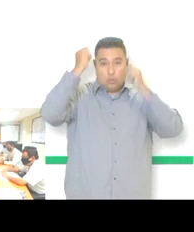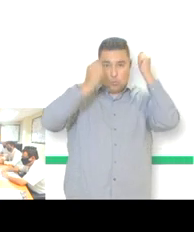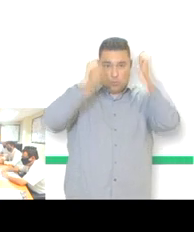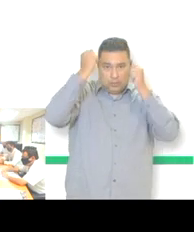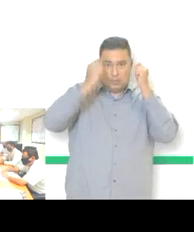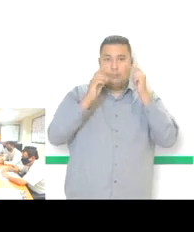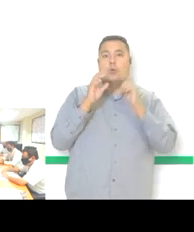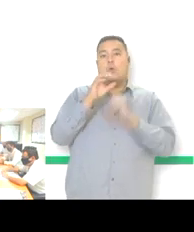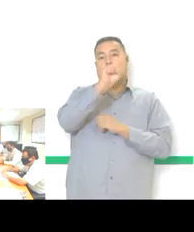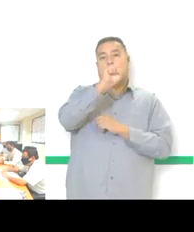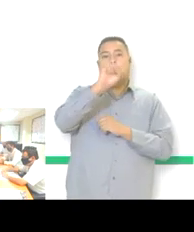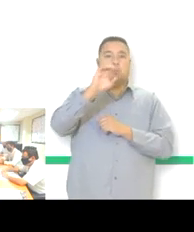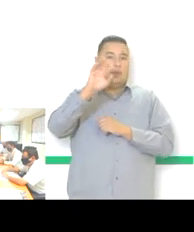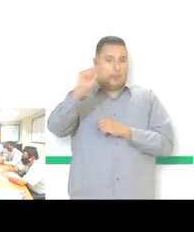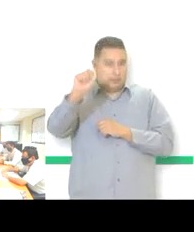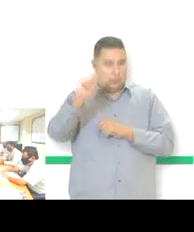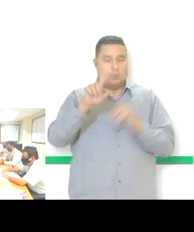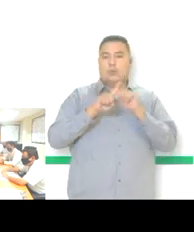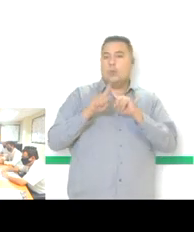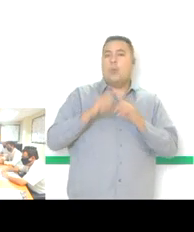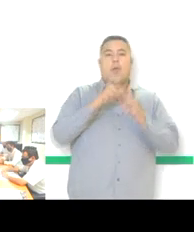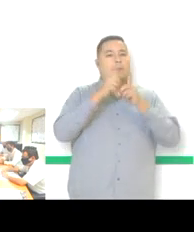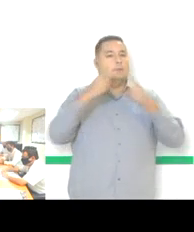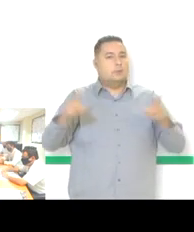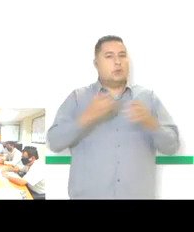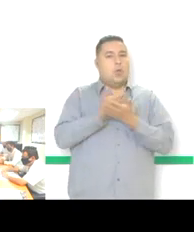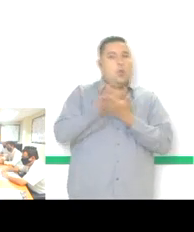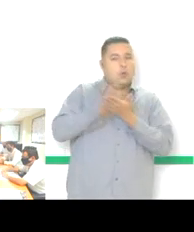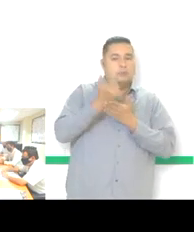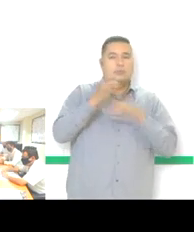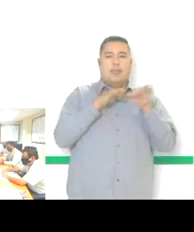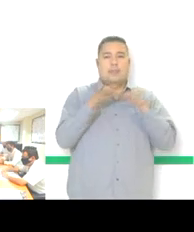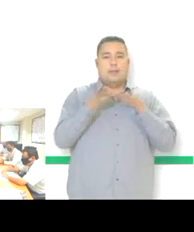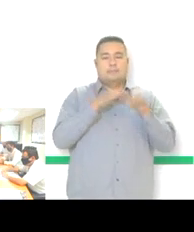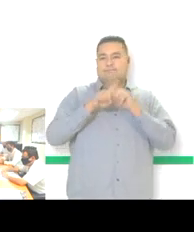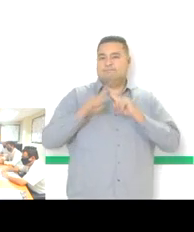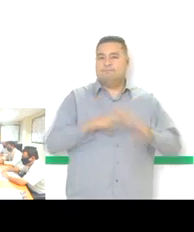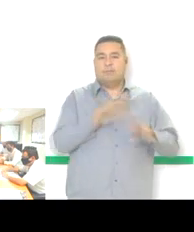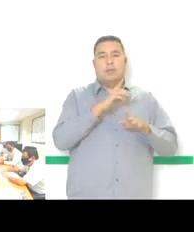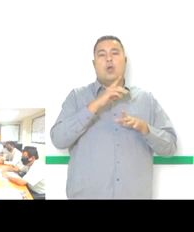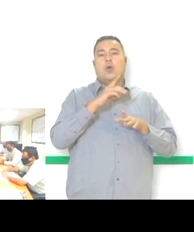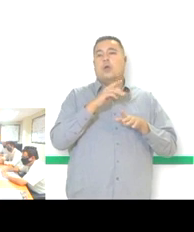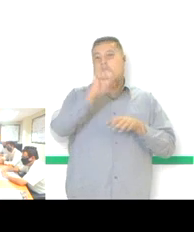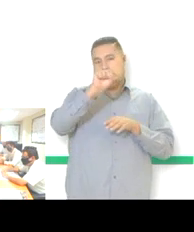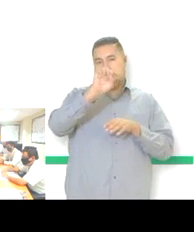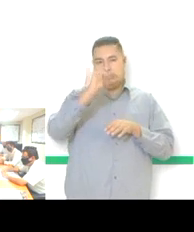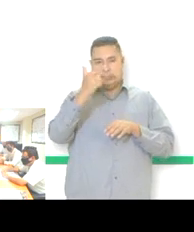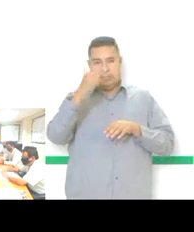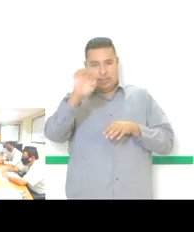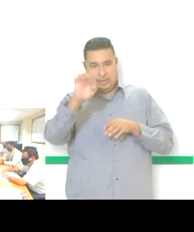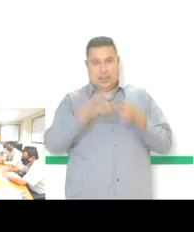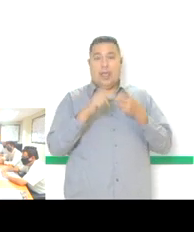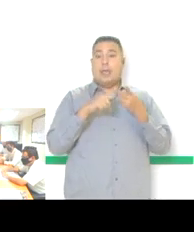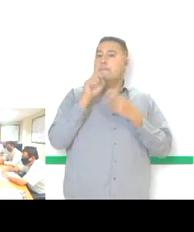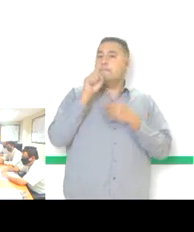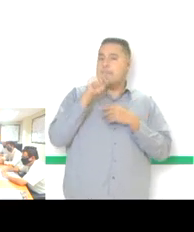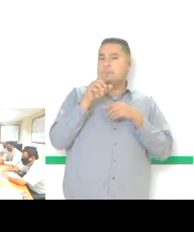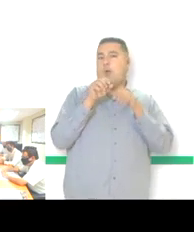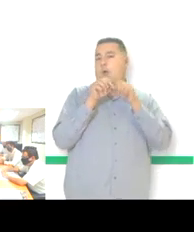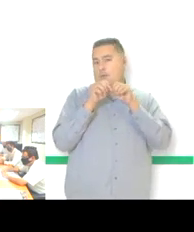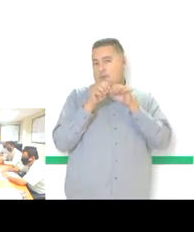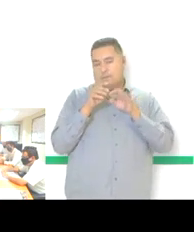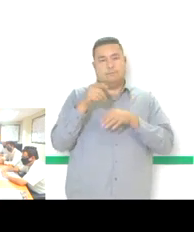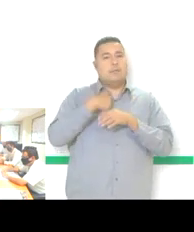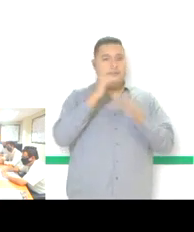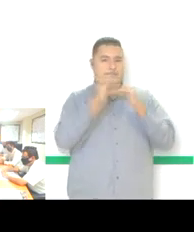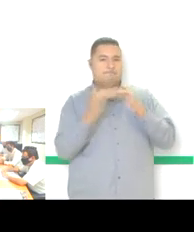de Comunicaciones y Transportes, de Desarrollo Económico, del Trabajo, con la Secretaría de Educación, con la Oficialía Mayor de Gobierno